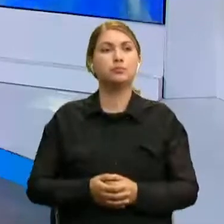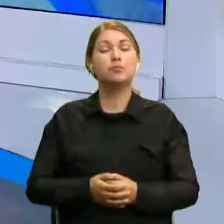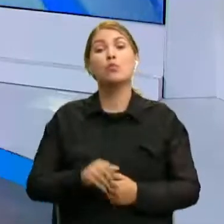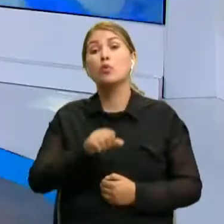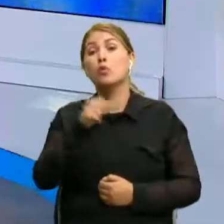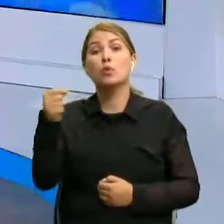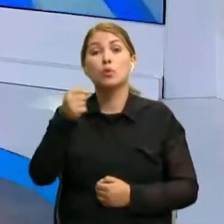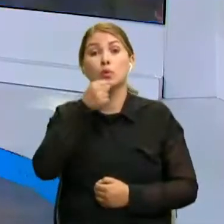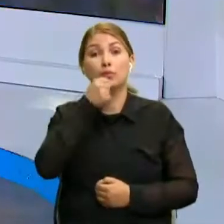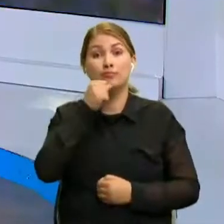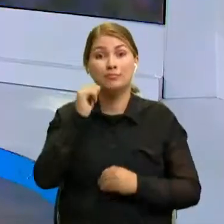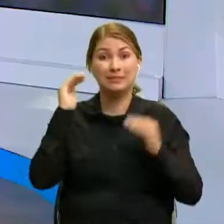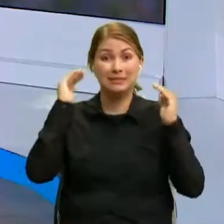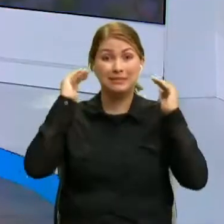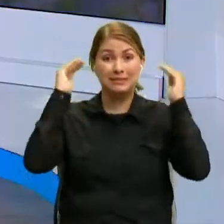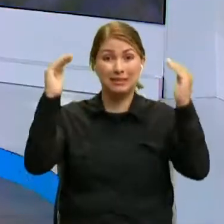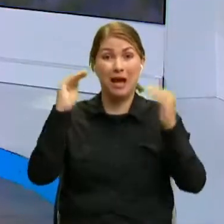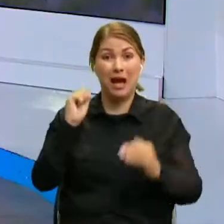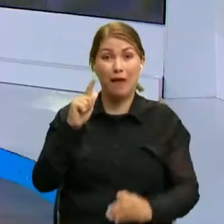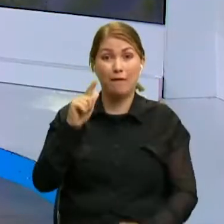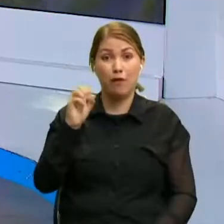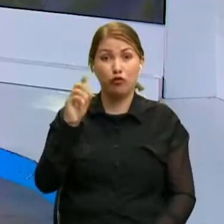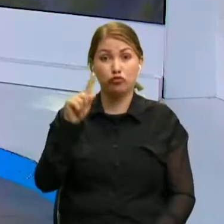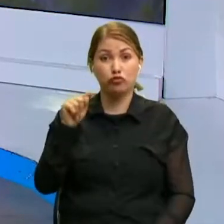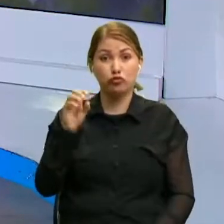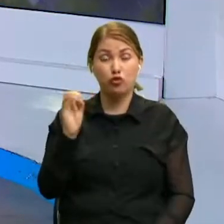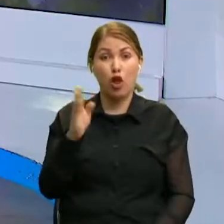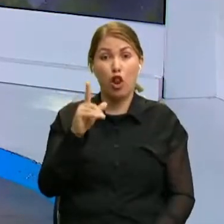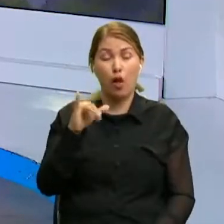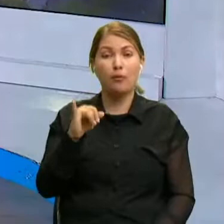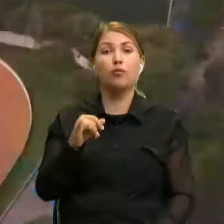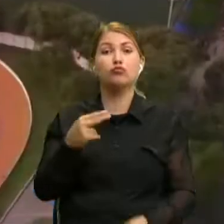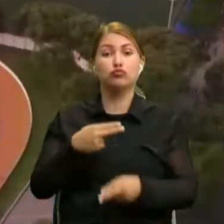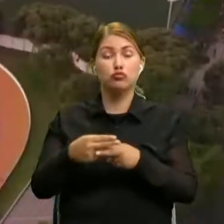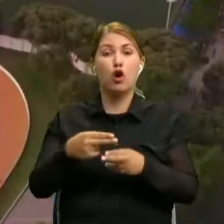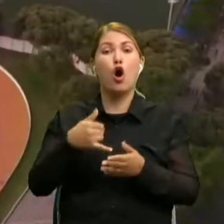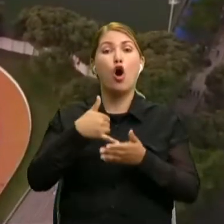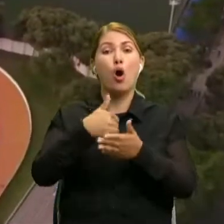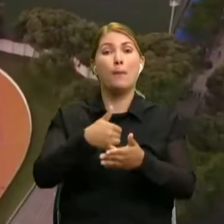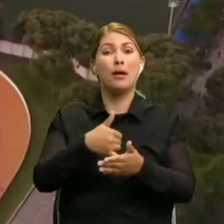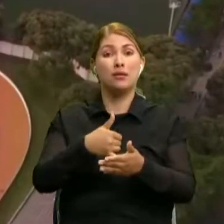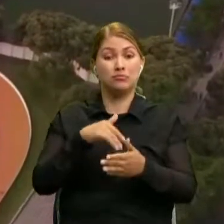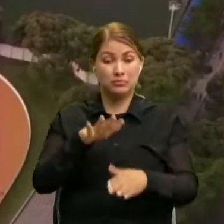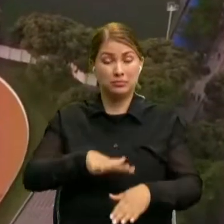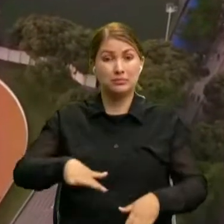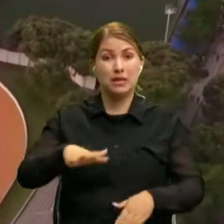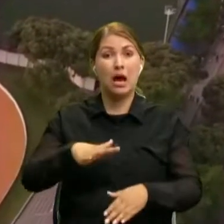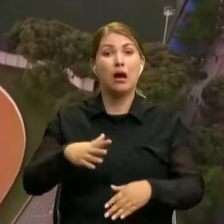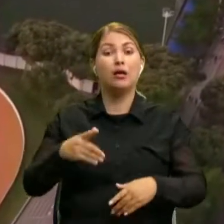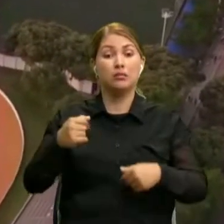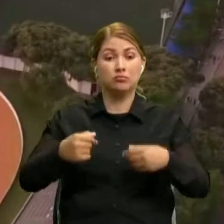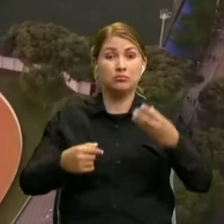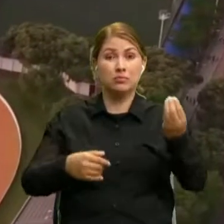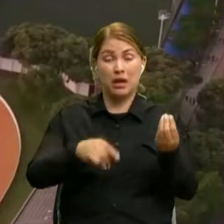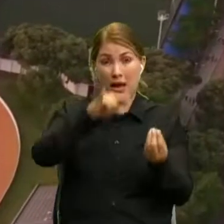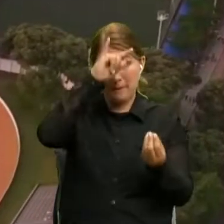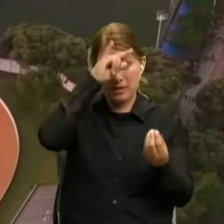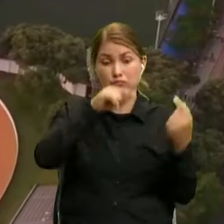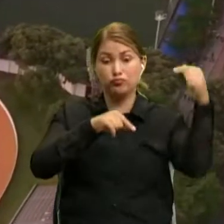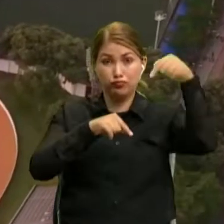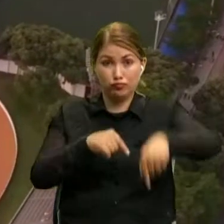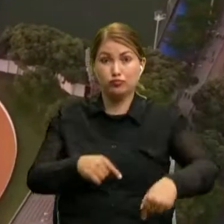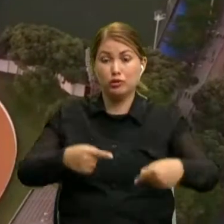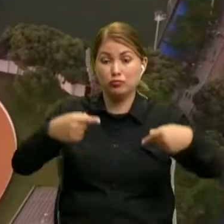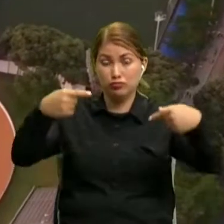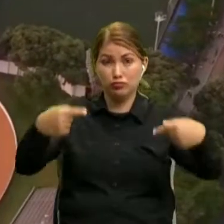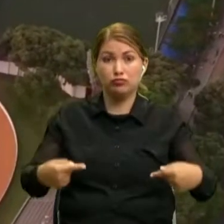Y en otras noticias, el Estadio Departamental Alfonso López recibirá la Copa Libertadores de América. Acá vendrá a jugar América de Cali ante